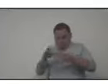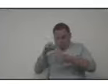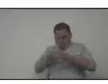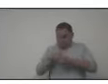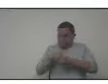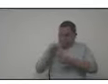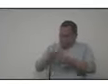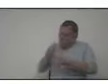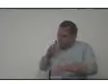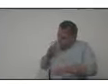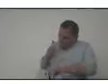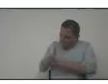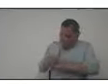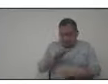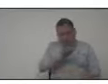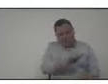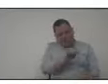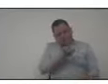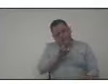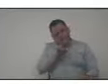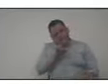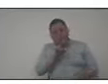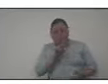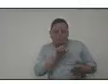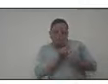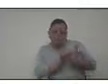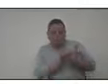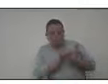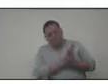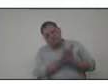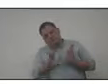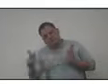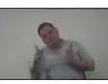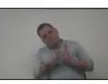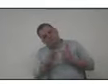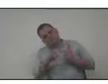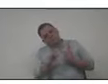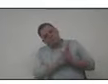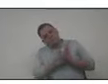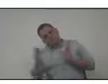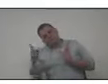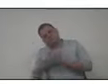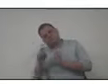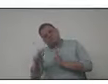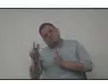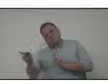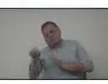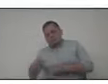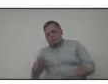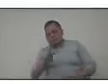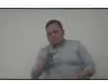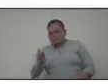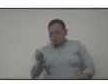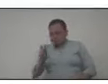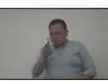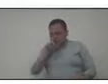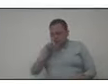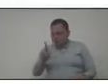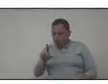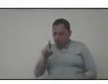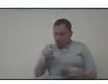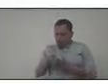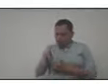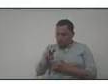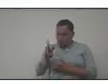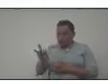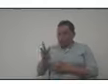de Vigilancia 2022, que iba hasta el 28 de junio de este año y que hoy ya